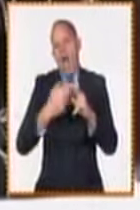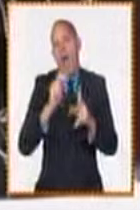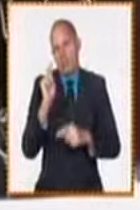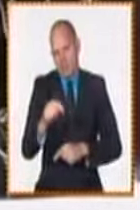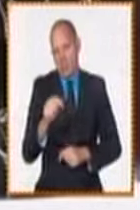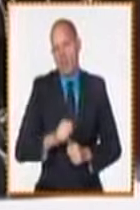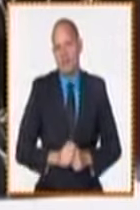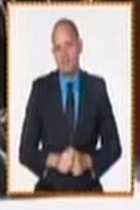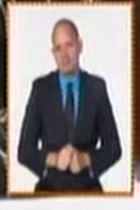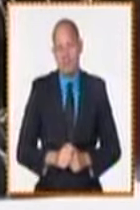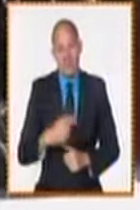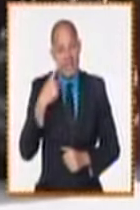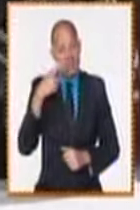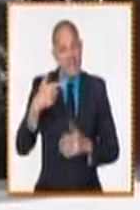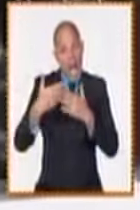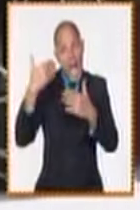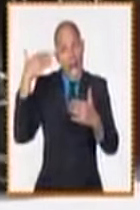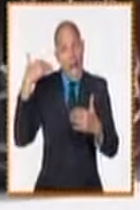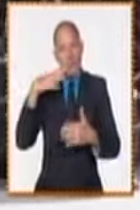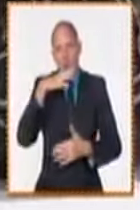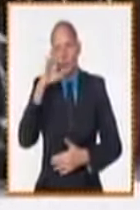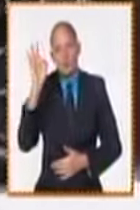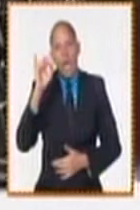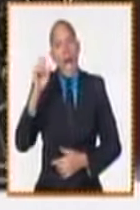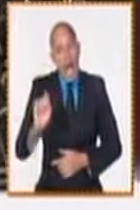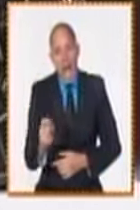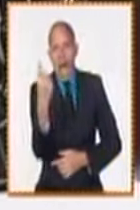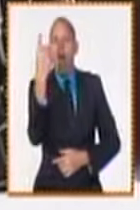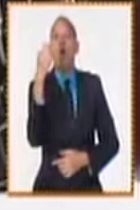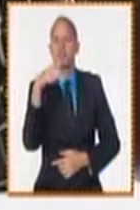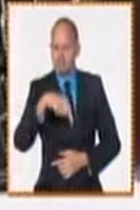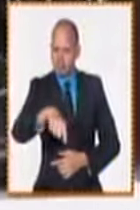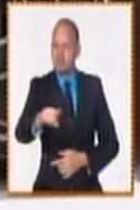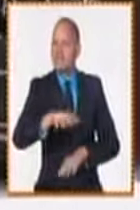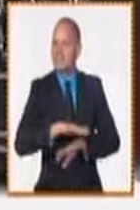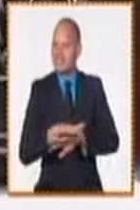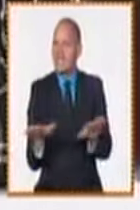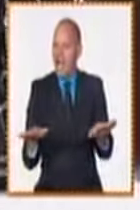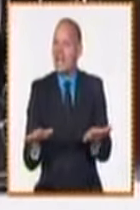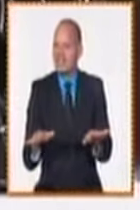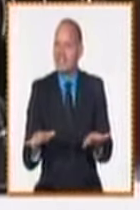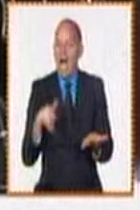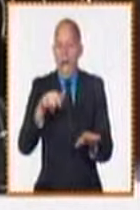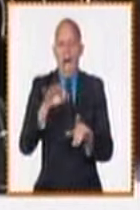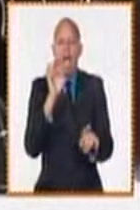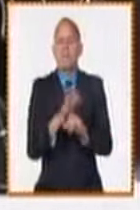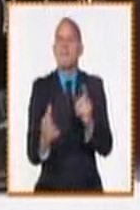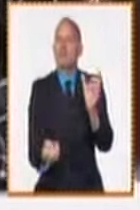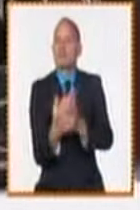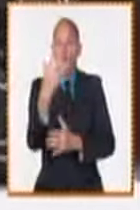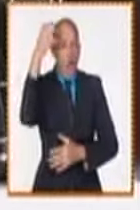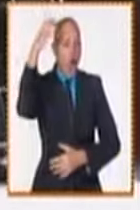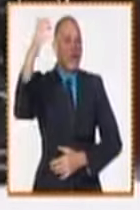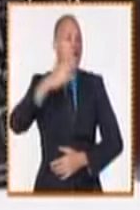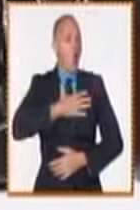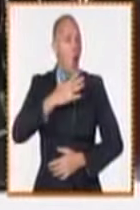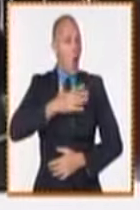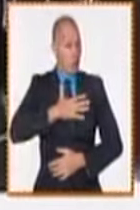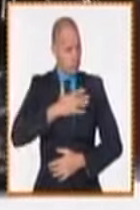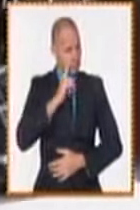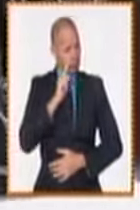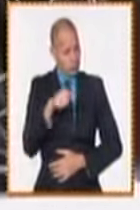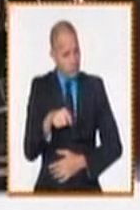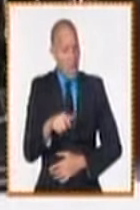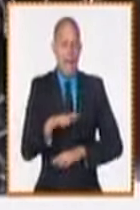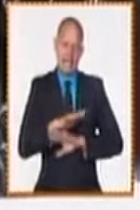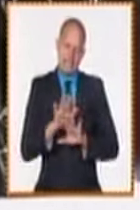durante mucho tiempo. O sea, dominar una ciudad y estructurar un gobierno revolucionario, que necesita muchas explicaciones,